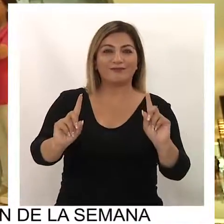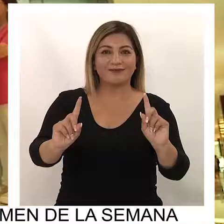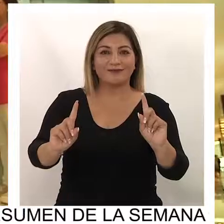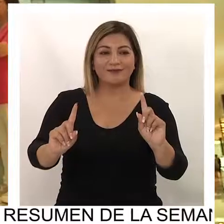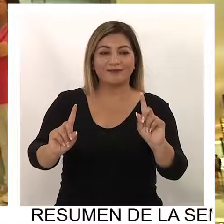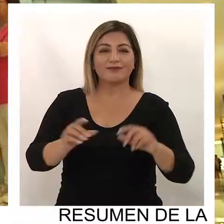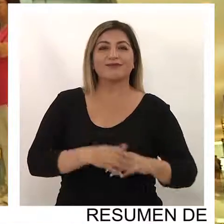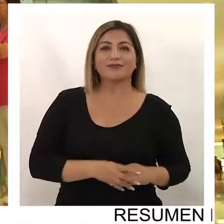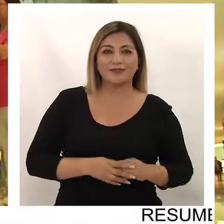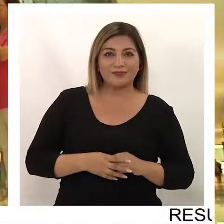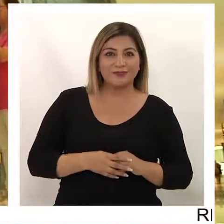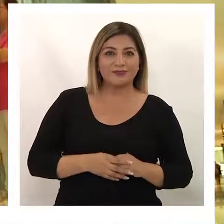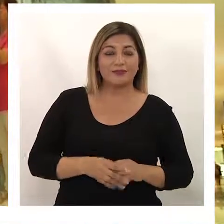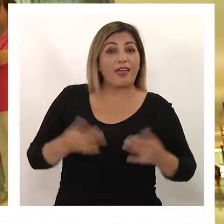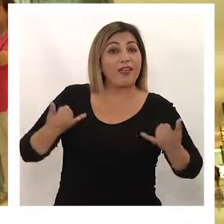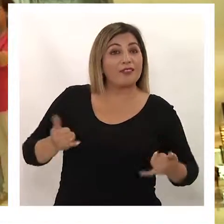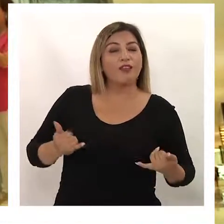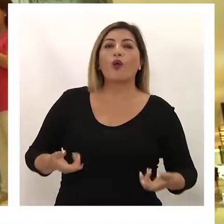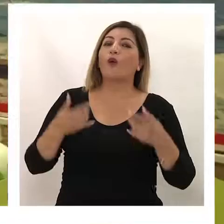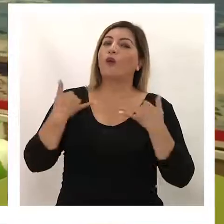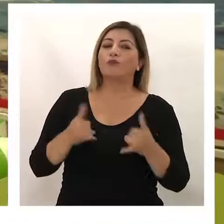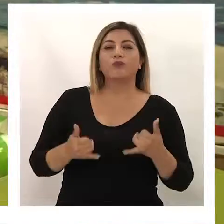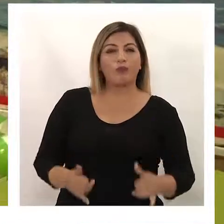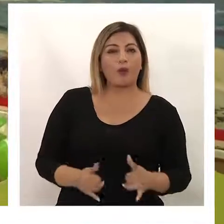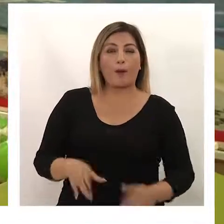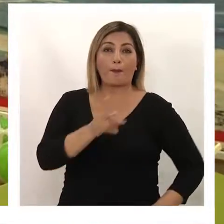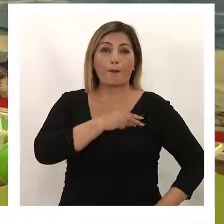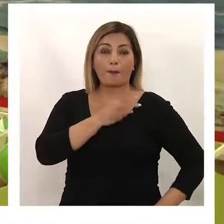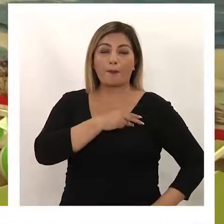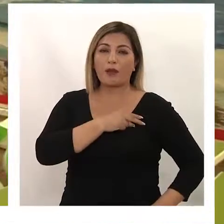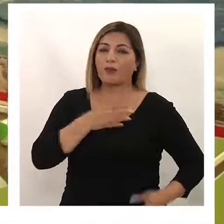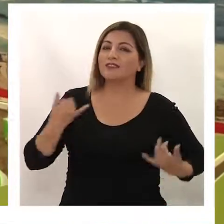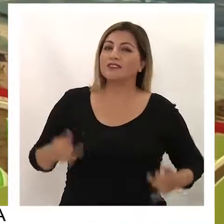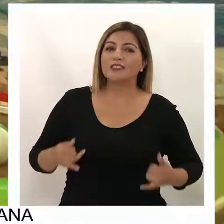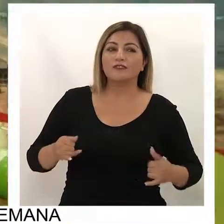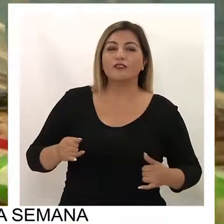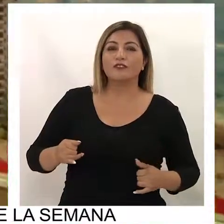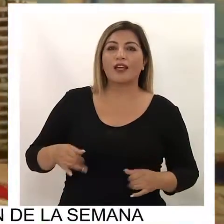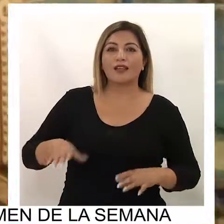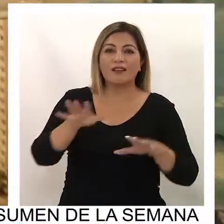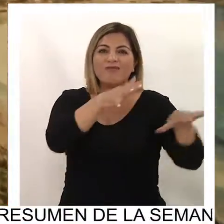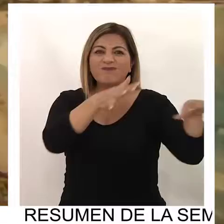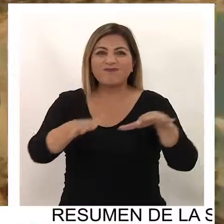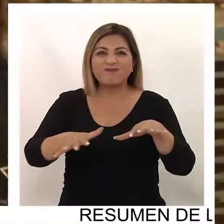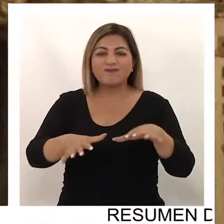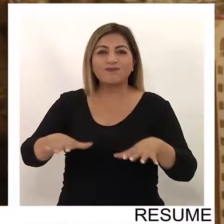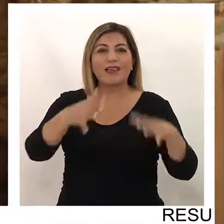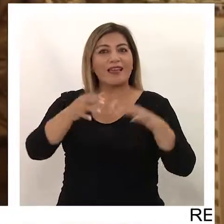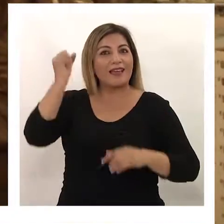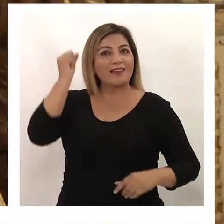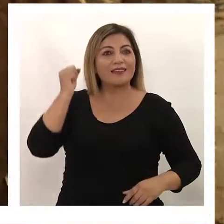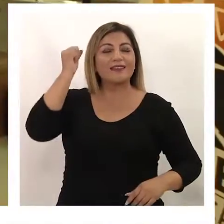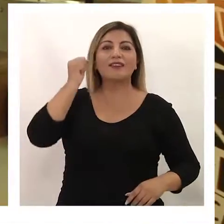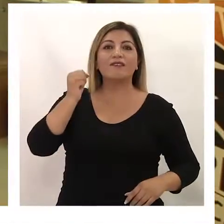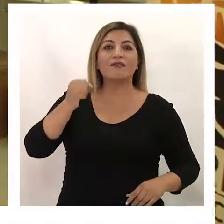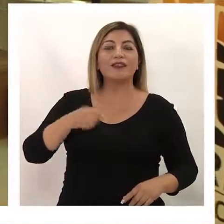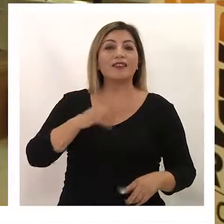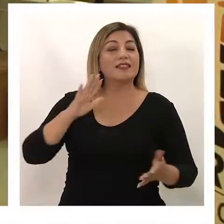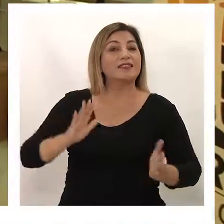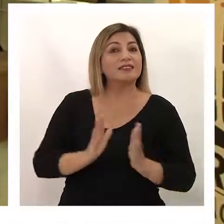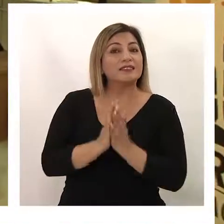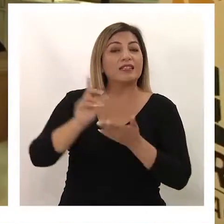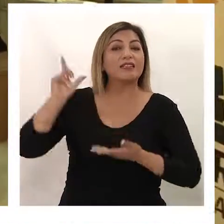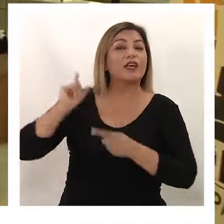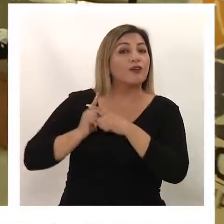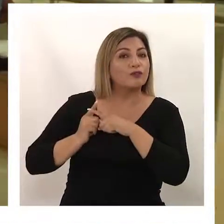Entretenidos juegos, premios y una recreación de la playa Cabancha en pleno Mall Ventura de Santa Cruz fueron algunos de los atractivos